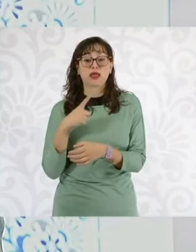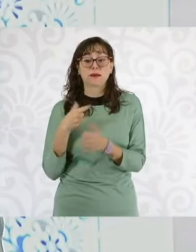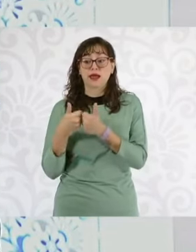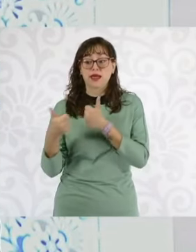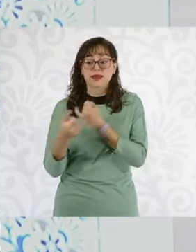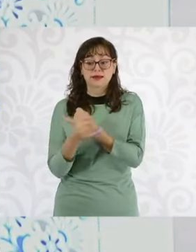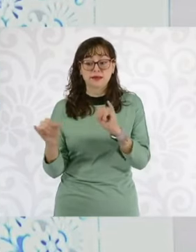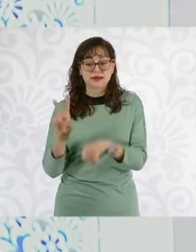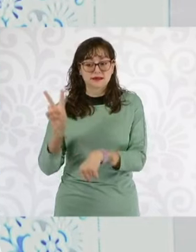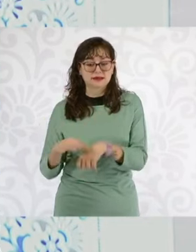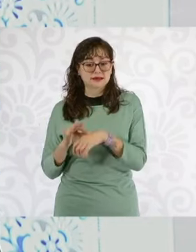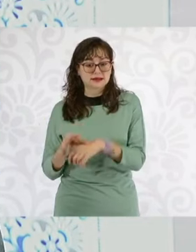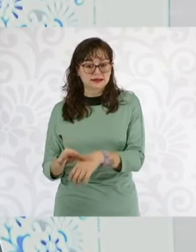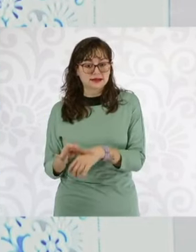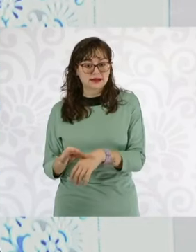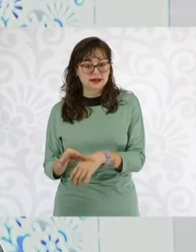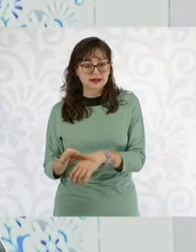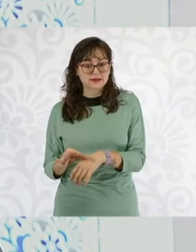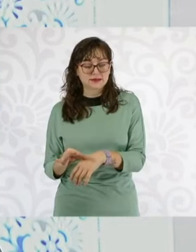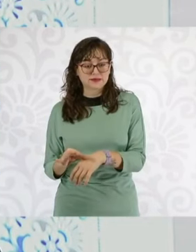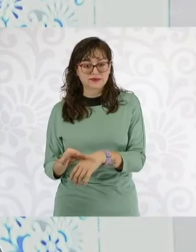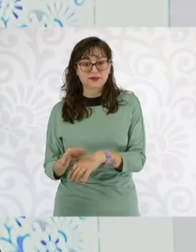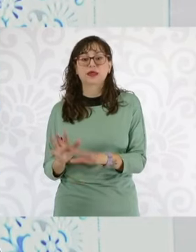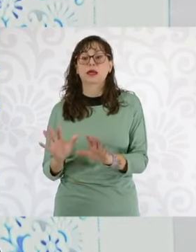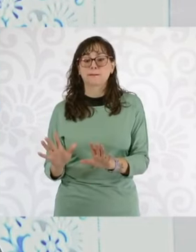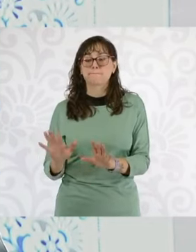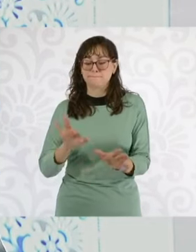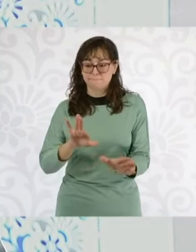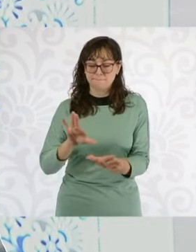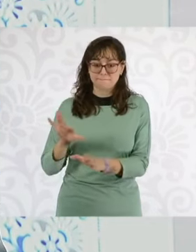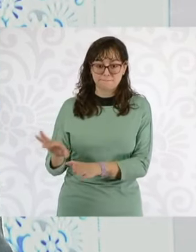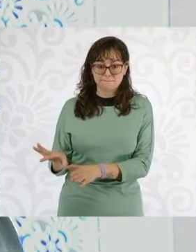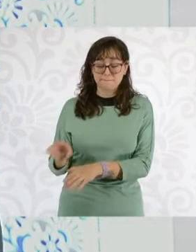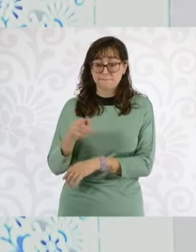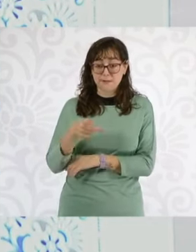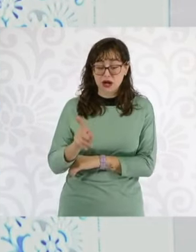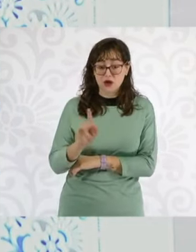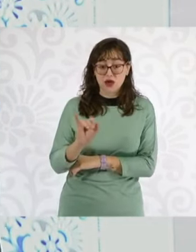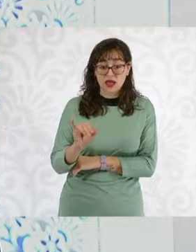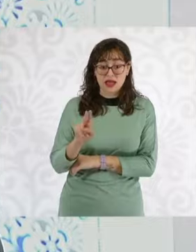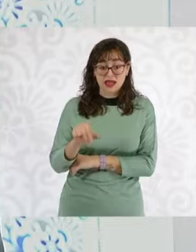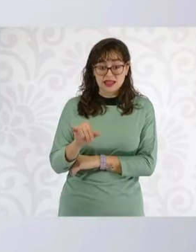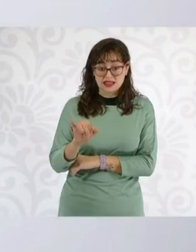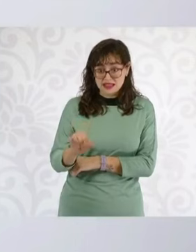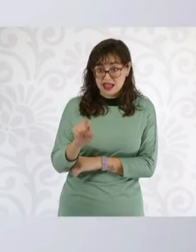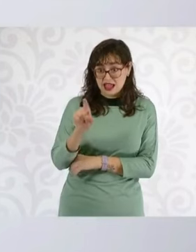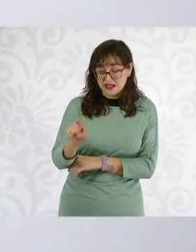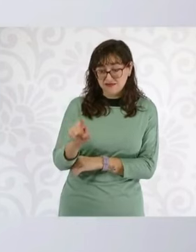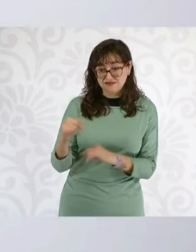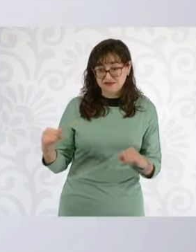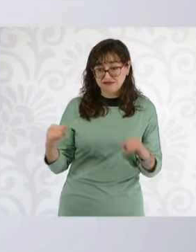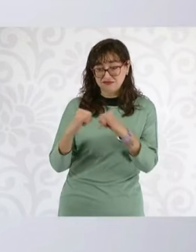sentido. Pero como organismo autónomo, el INAI, y por todos los casos que